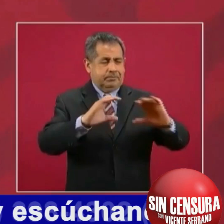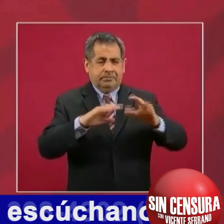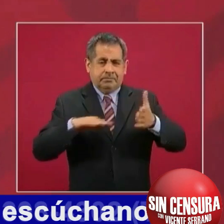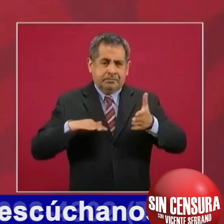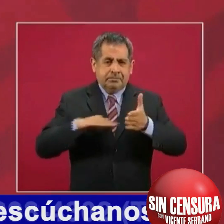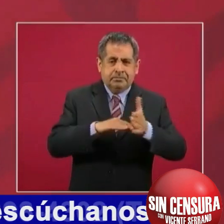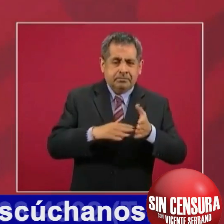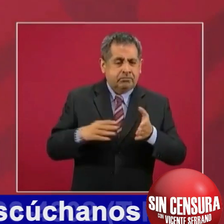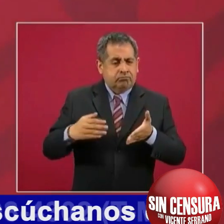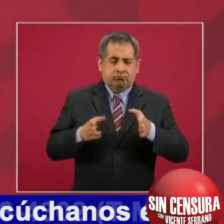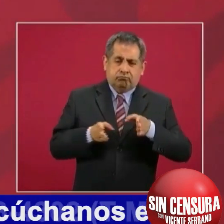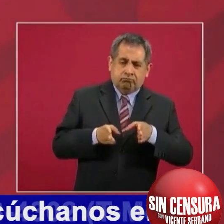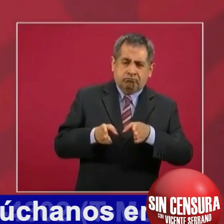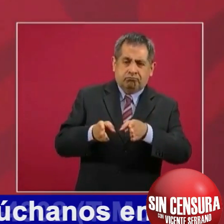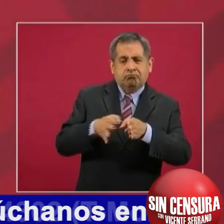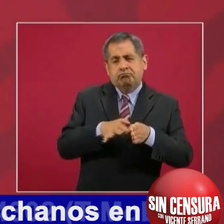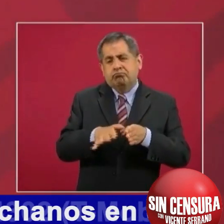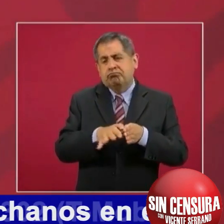drenes,